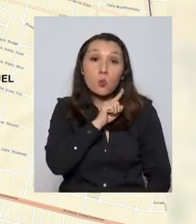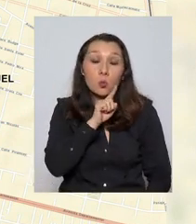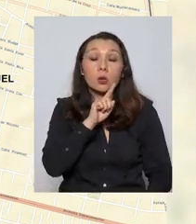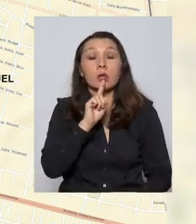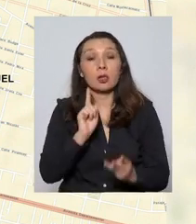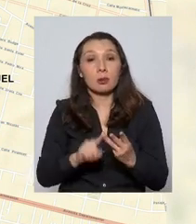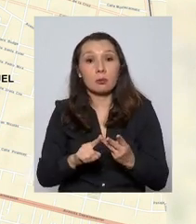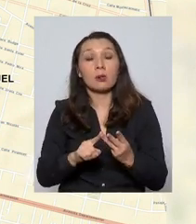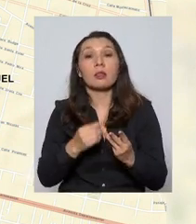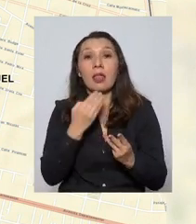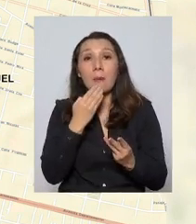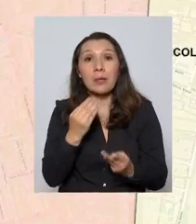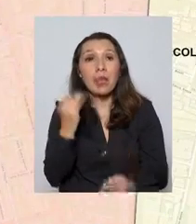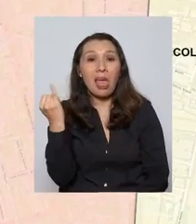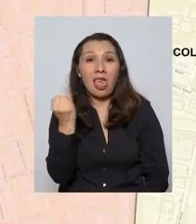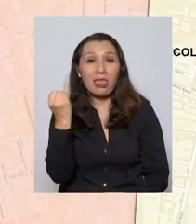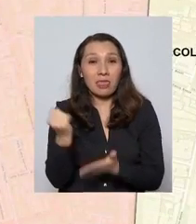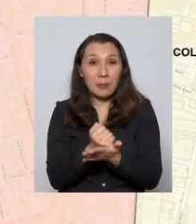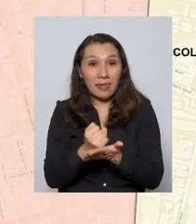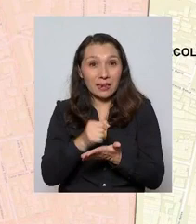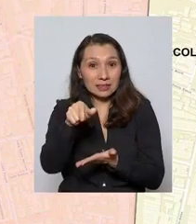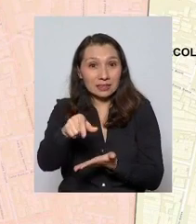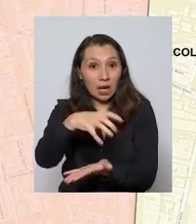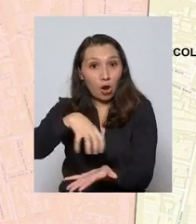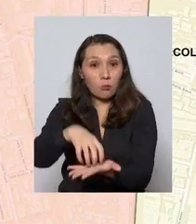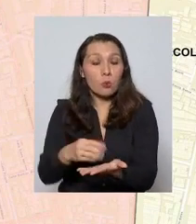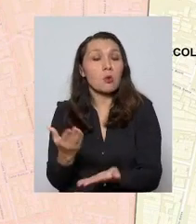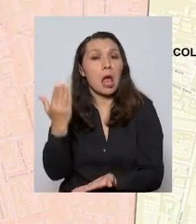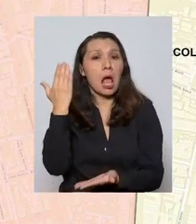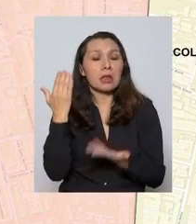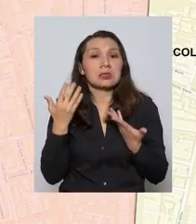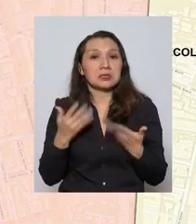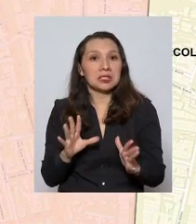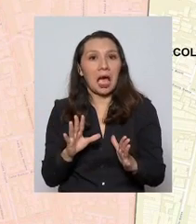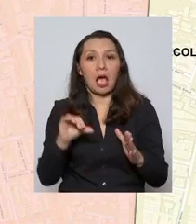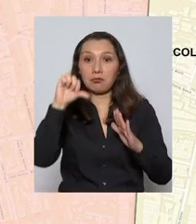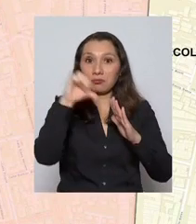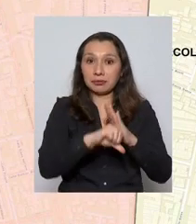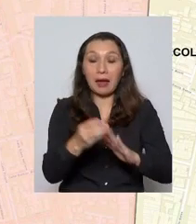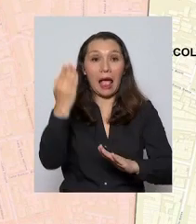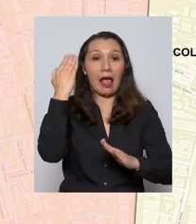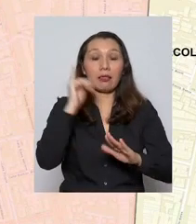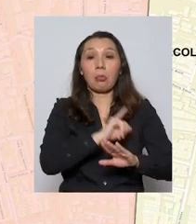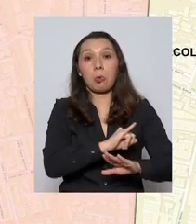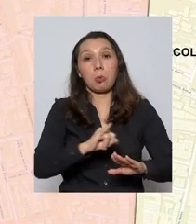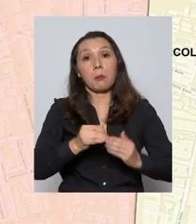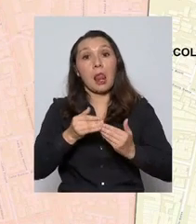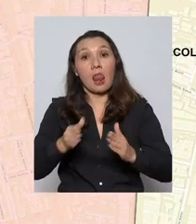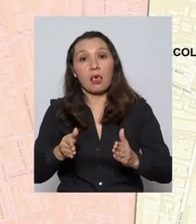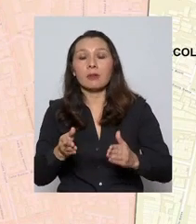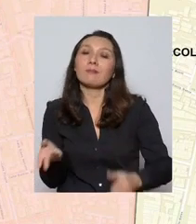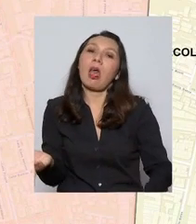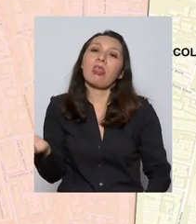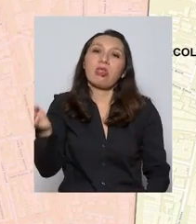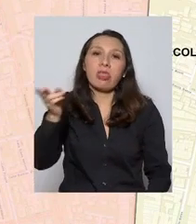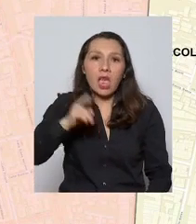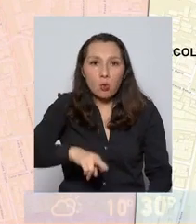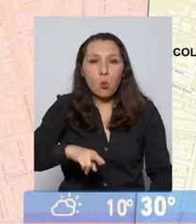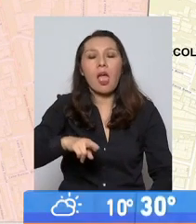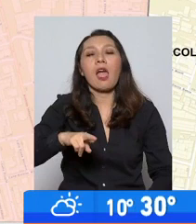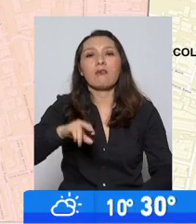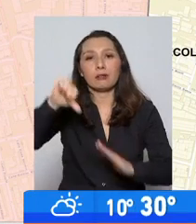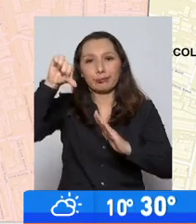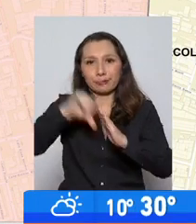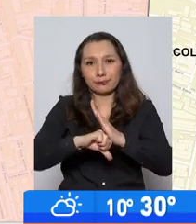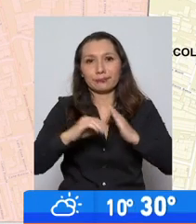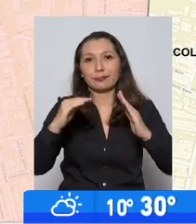último, respecto a Independencia, que había tenido ya una cuarentena, se va a ingresar a esta